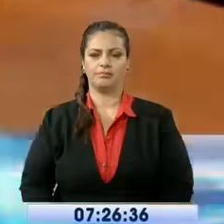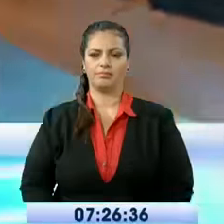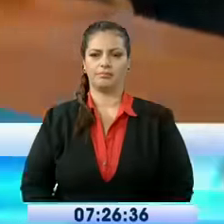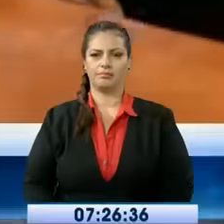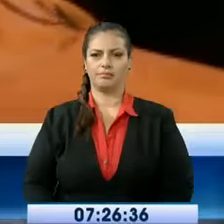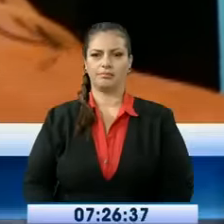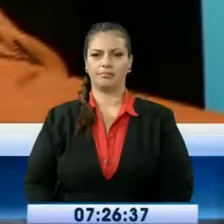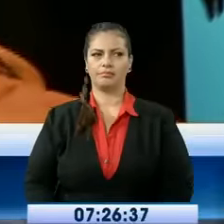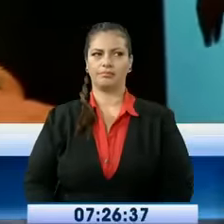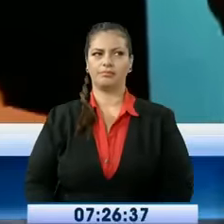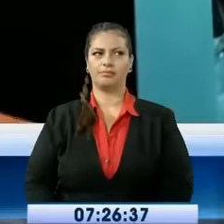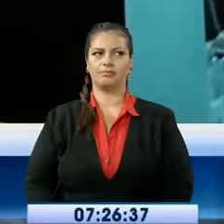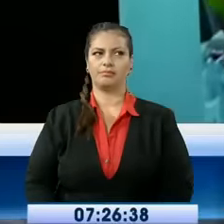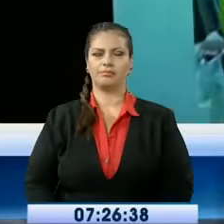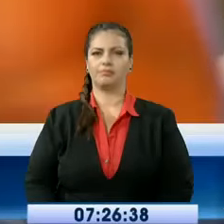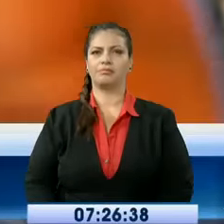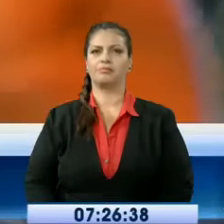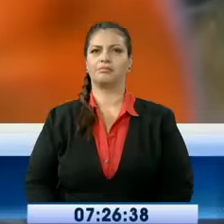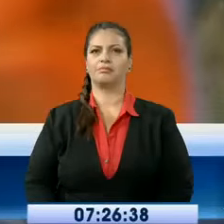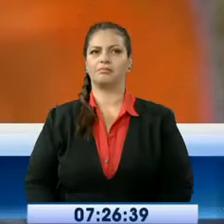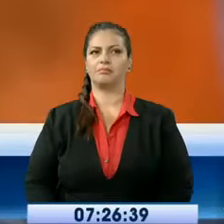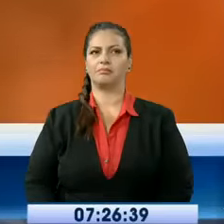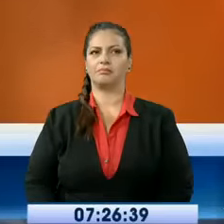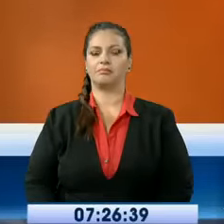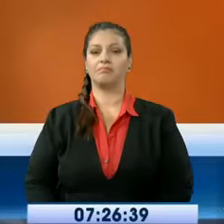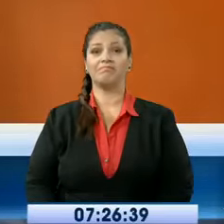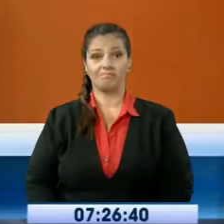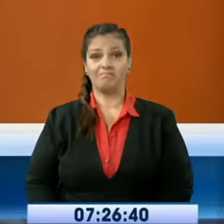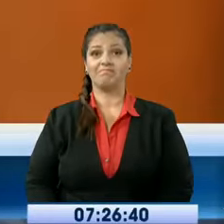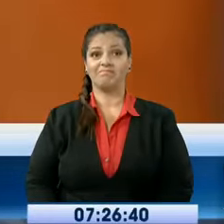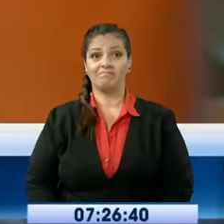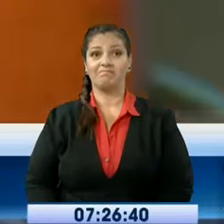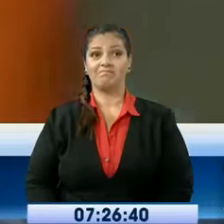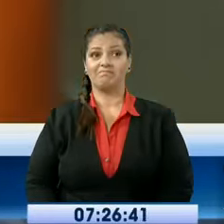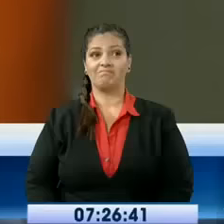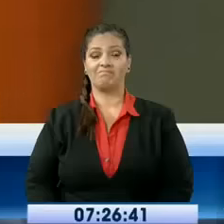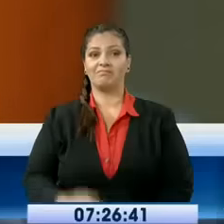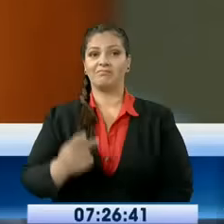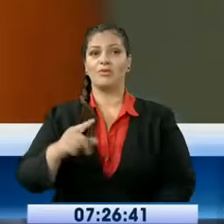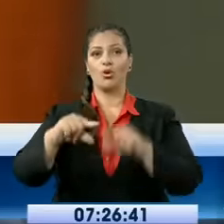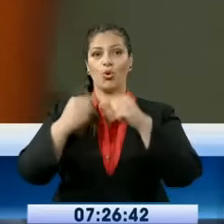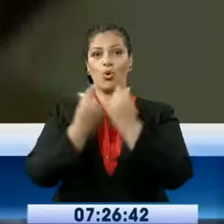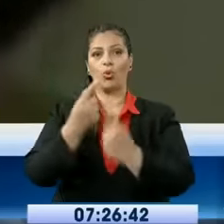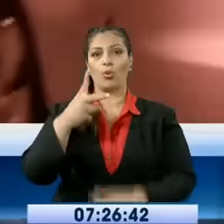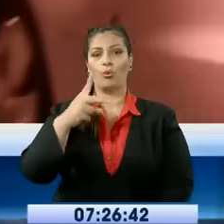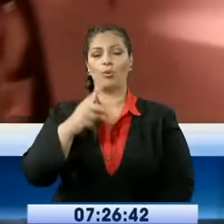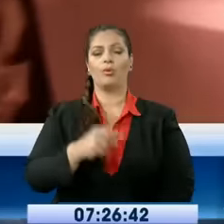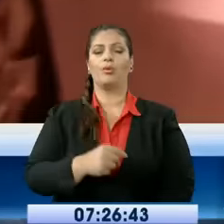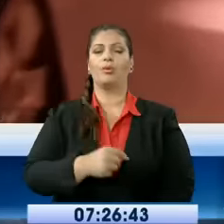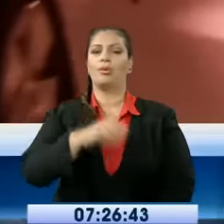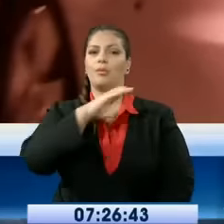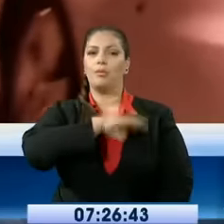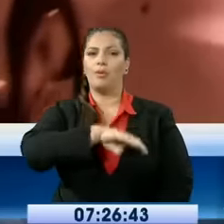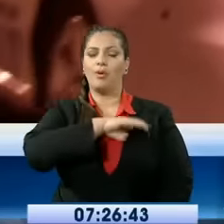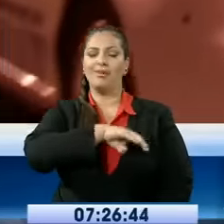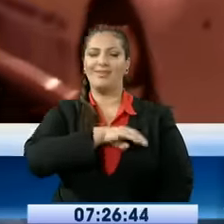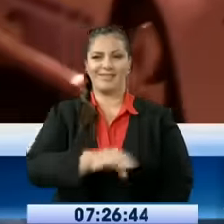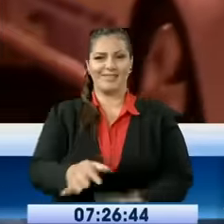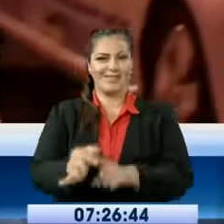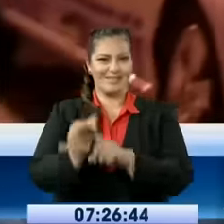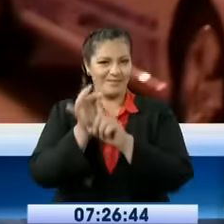El agente de la Policía Nacional... aparentemente pertenece a la Dirección Nacional de Antinarcóticos e,